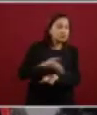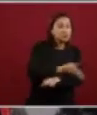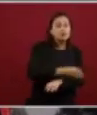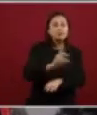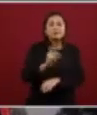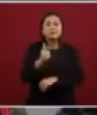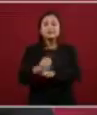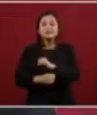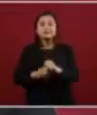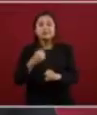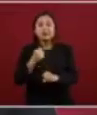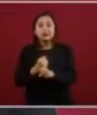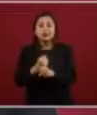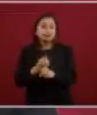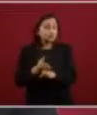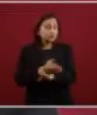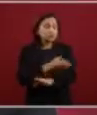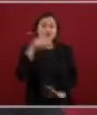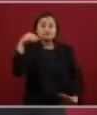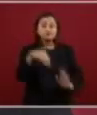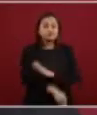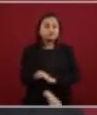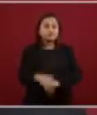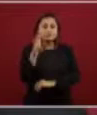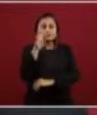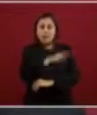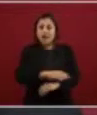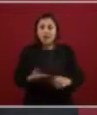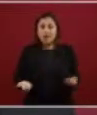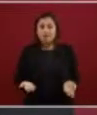rotundo fracaso y causó